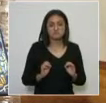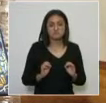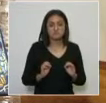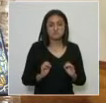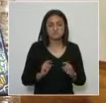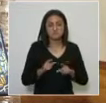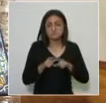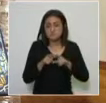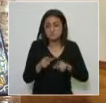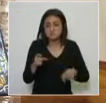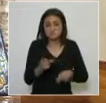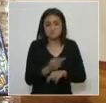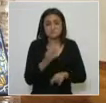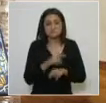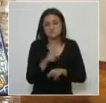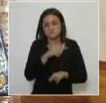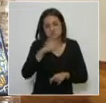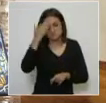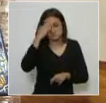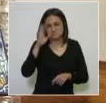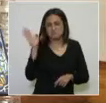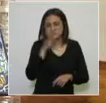como si nada ocurriera, se equivoca.